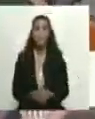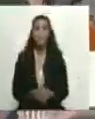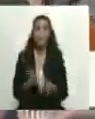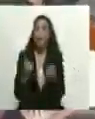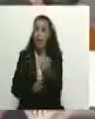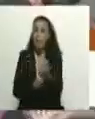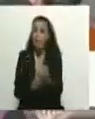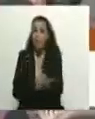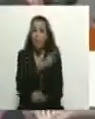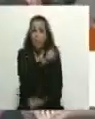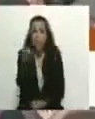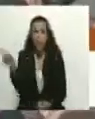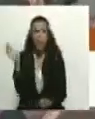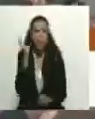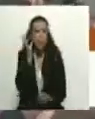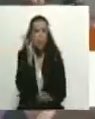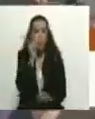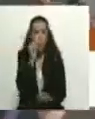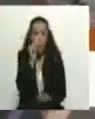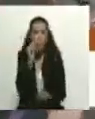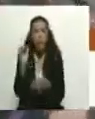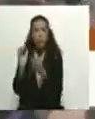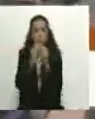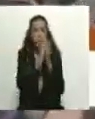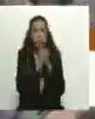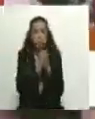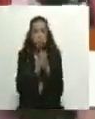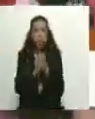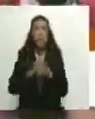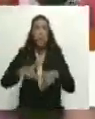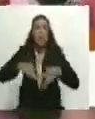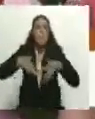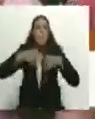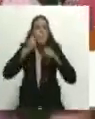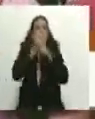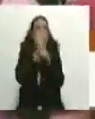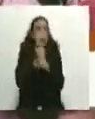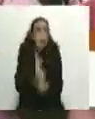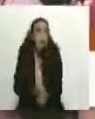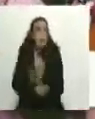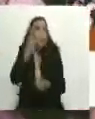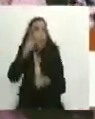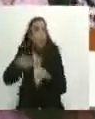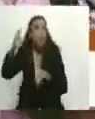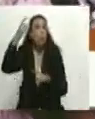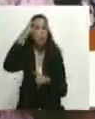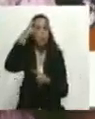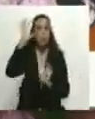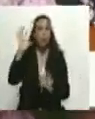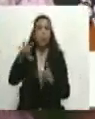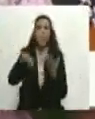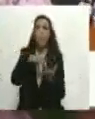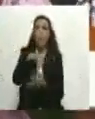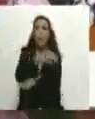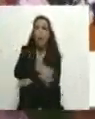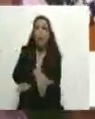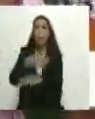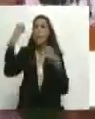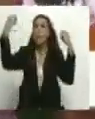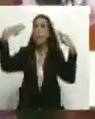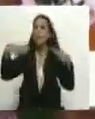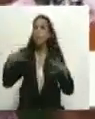Hermanos y hermanas, nosotros esperamos venir para acá, señor Luis, cuando ya no tengamos el problema de la calle, de la